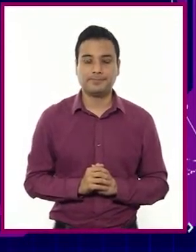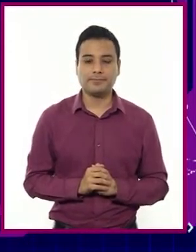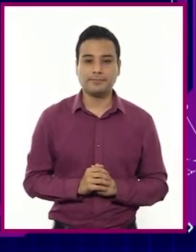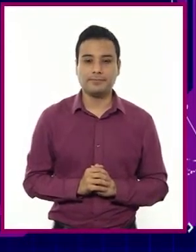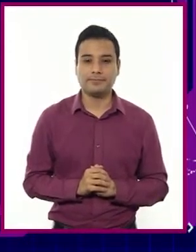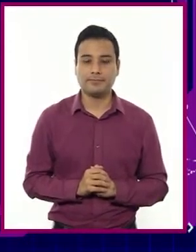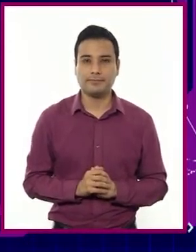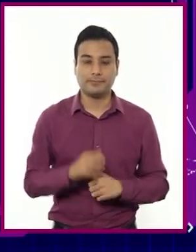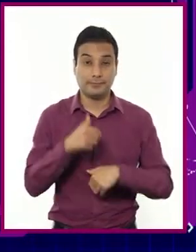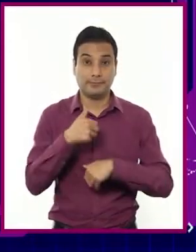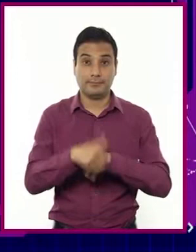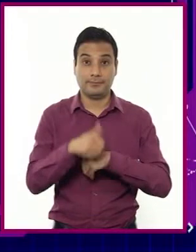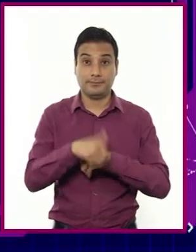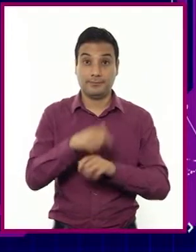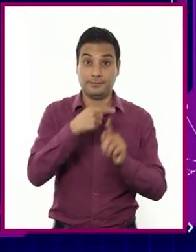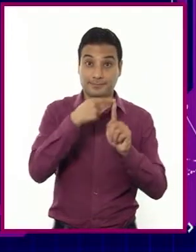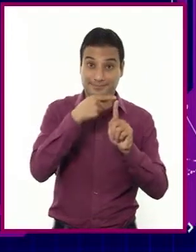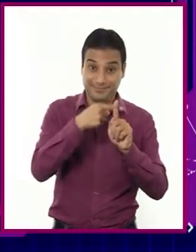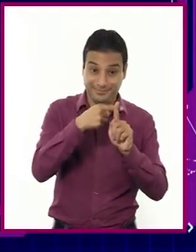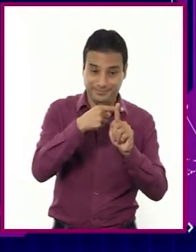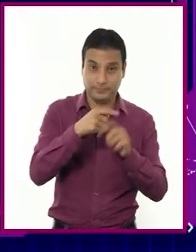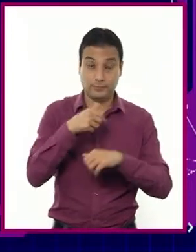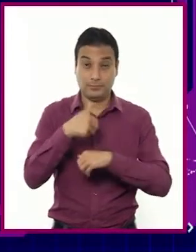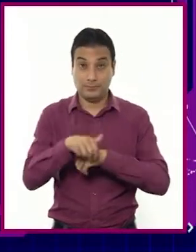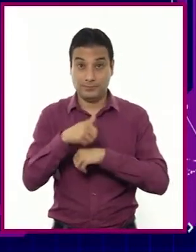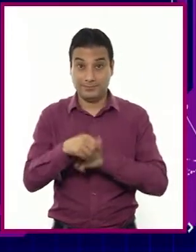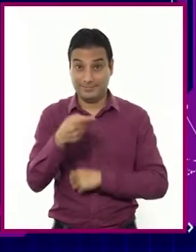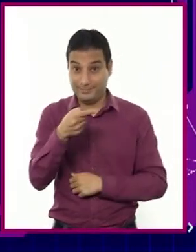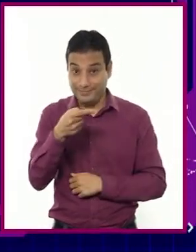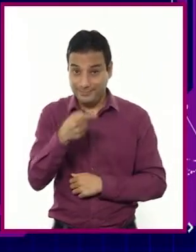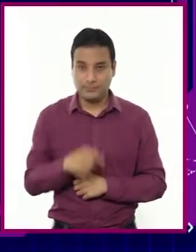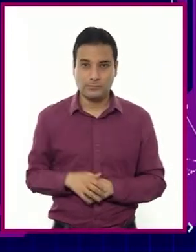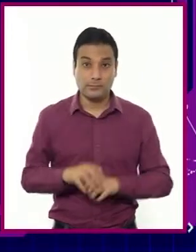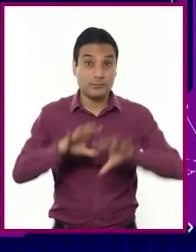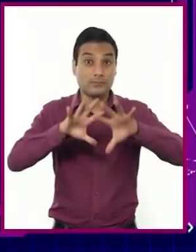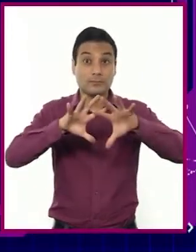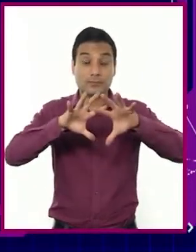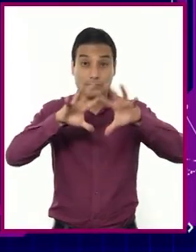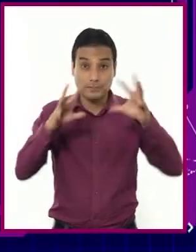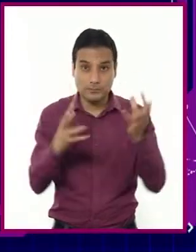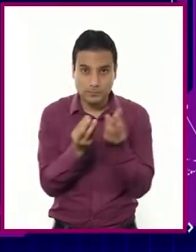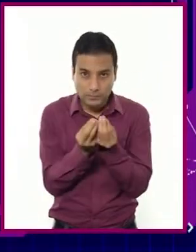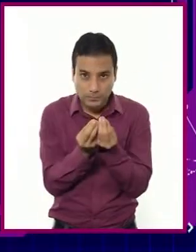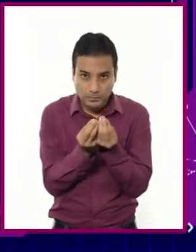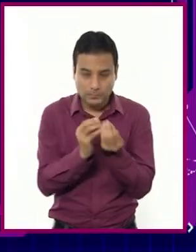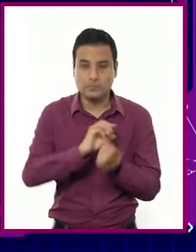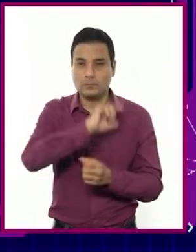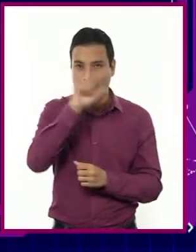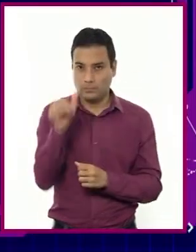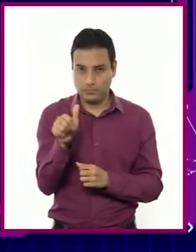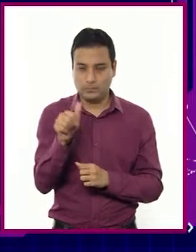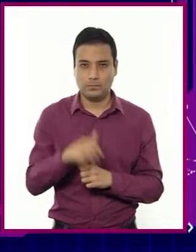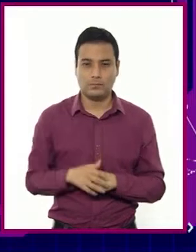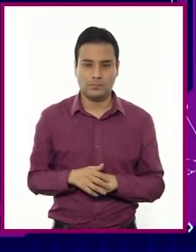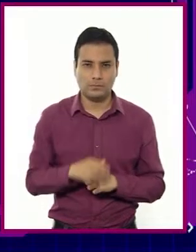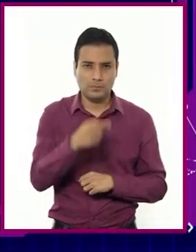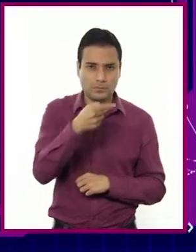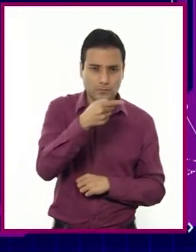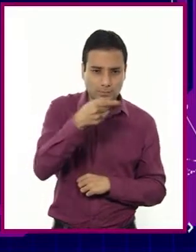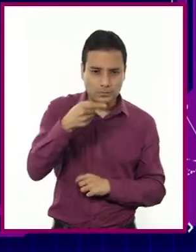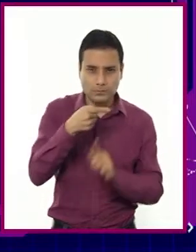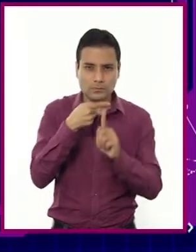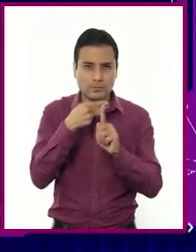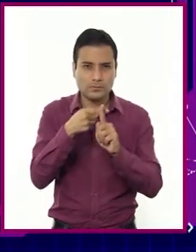número positivo y un negativo, se calcula la diferencia entre los valores absolutos y el resultado conserva